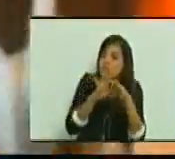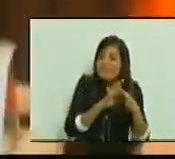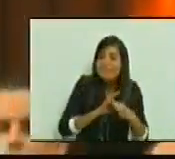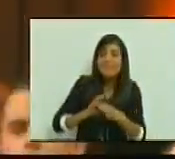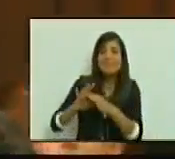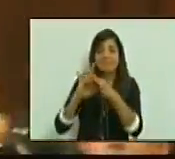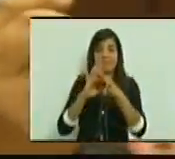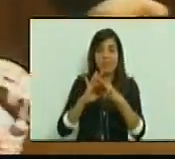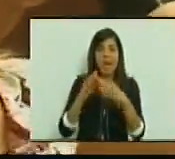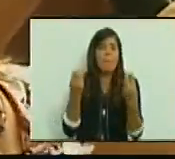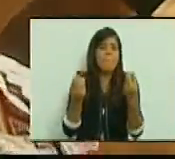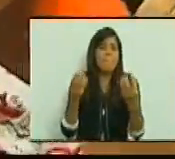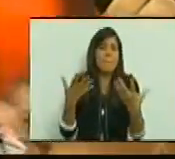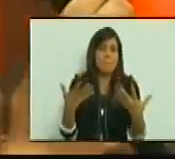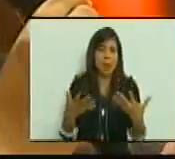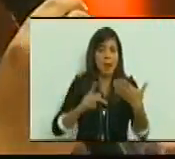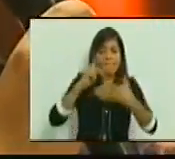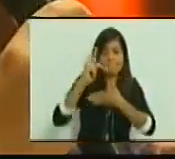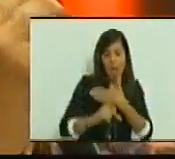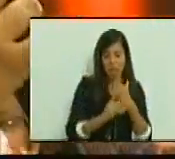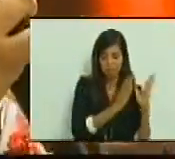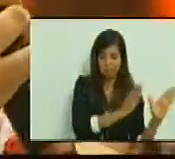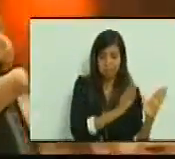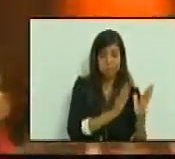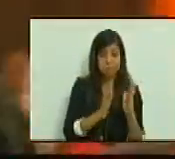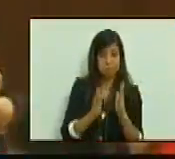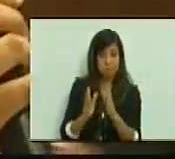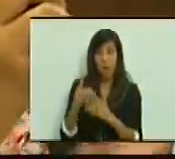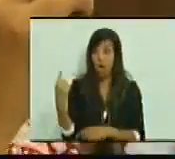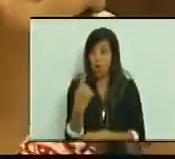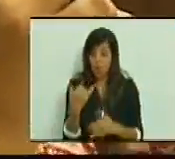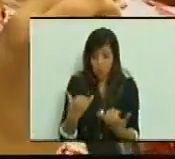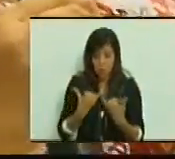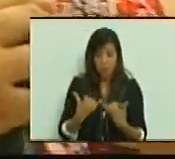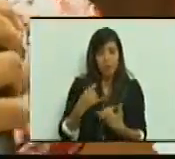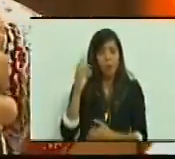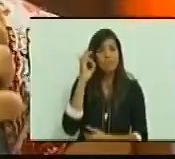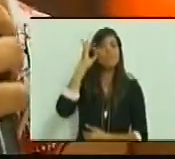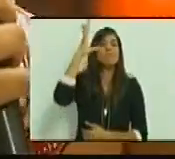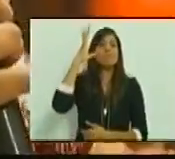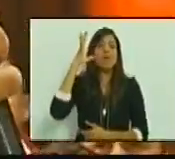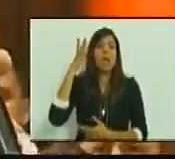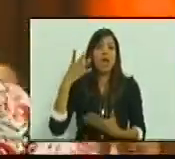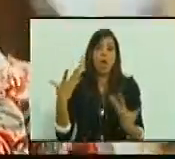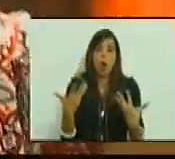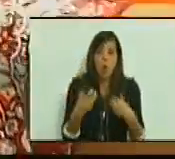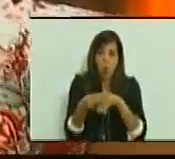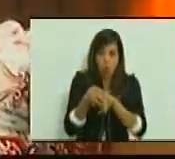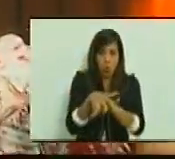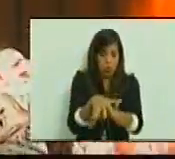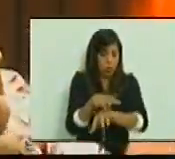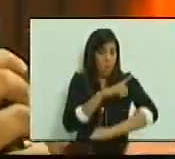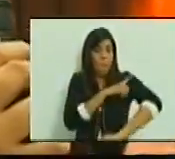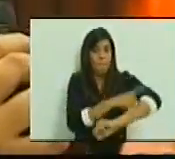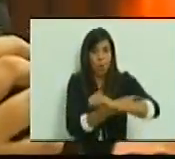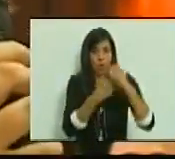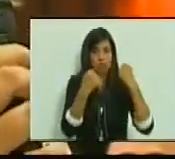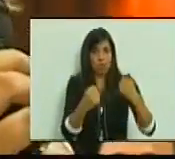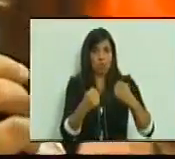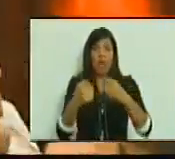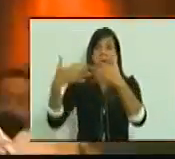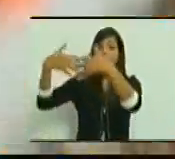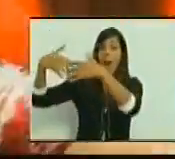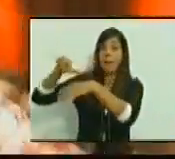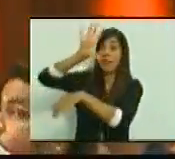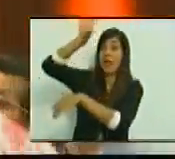ahí se inventarió, para lo que allí se determinó, podamos nosotros desarrollar como un gran músculo ante las transnacionales